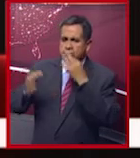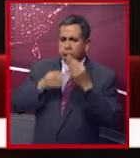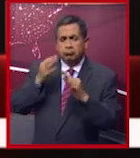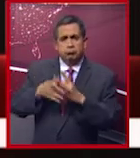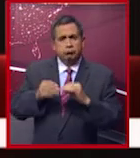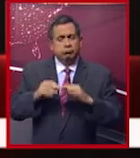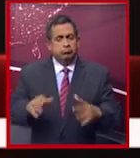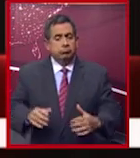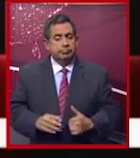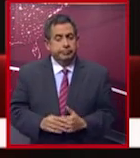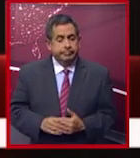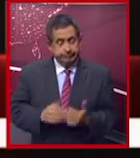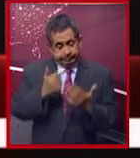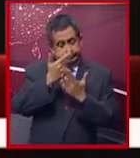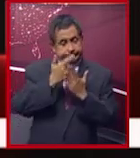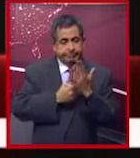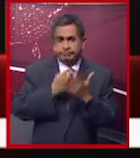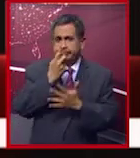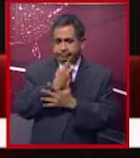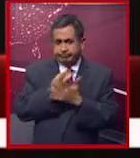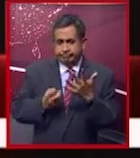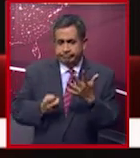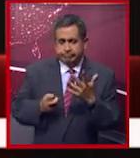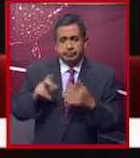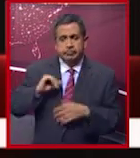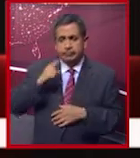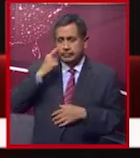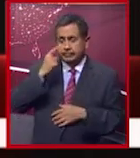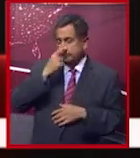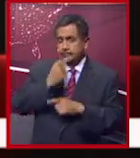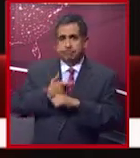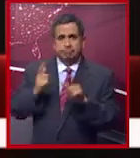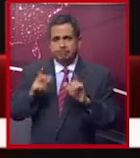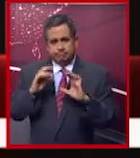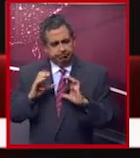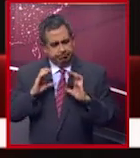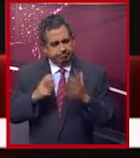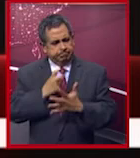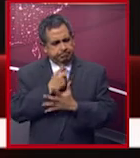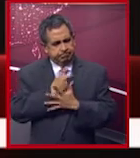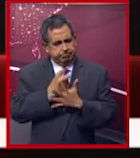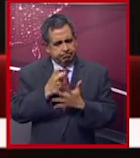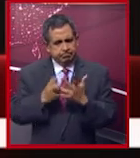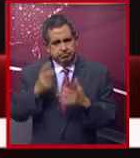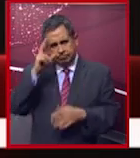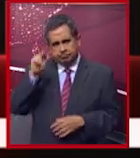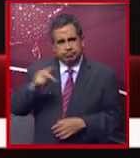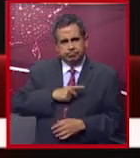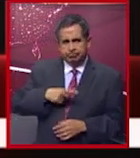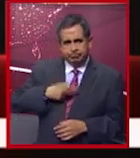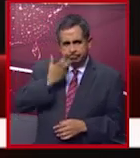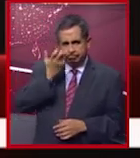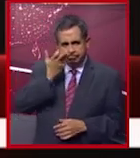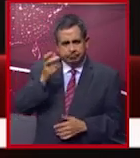social, evitando así la discrecionalidad y la simulación.